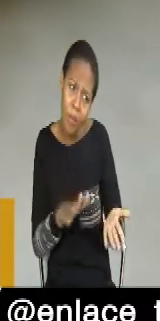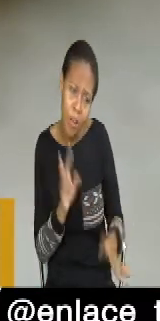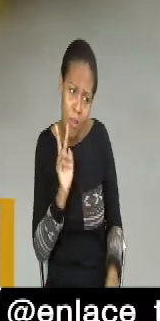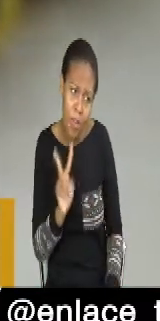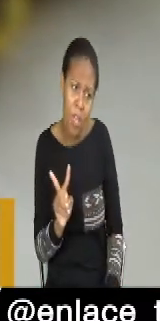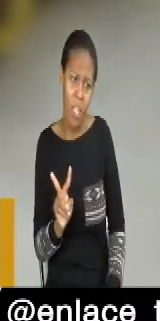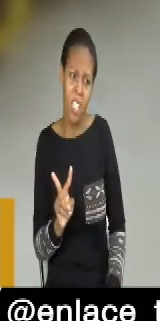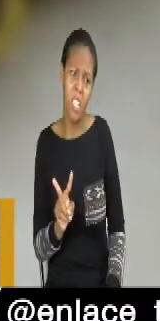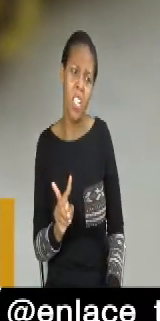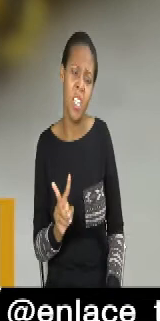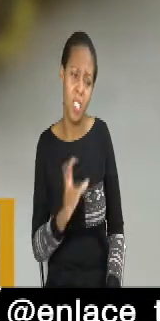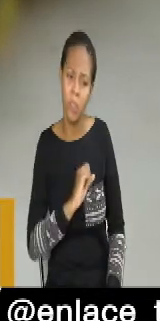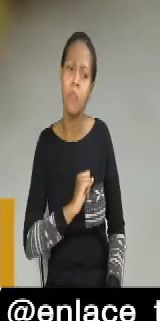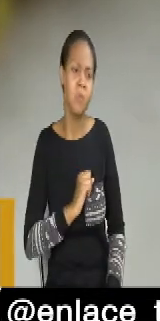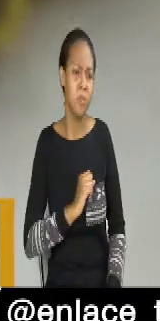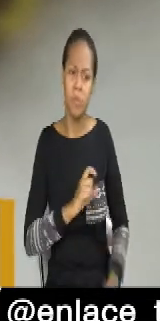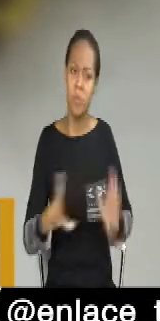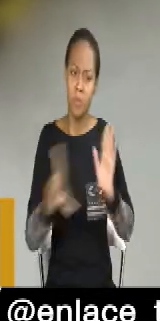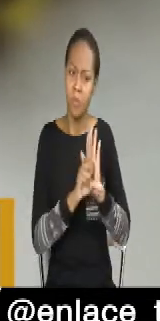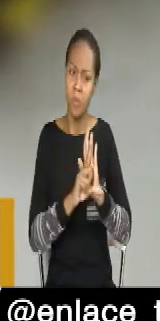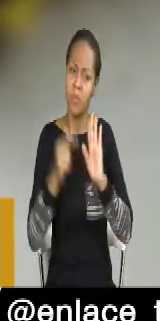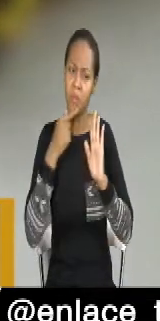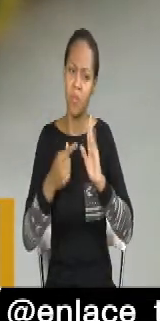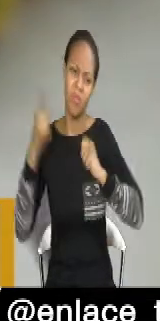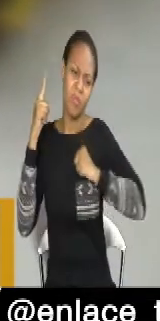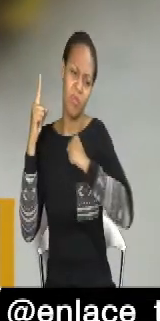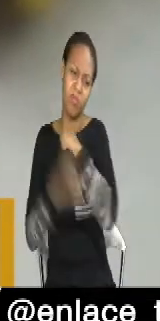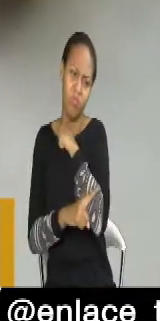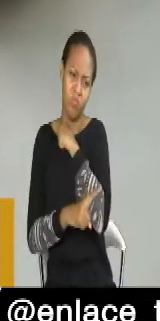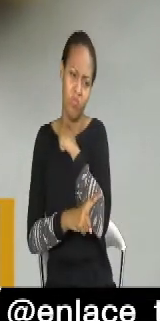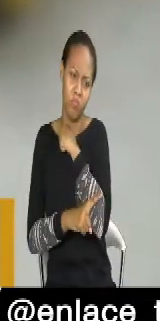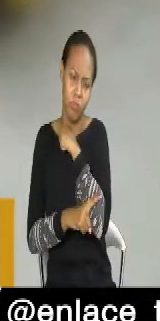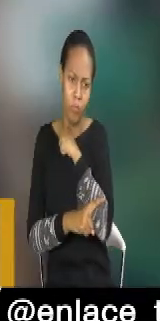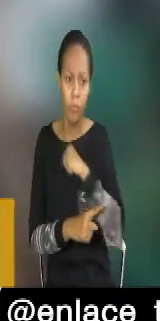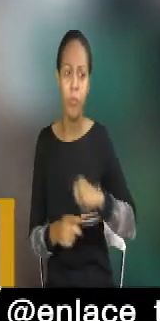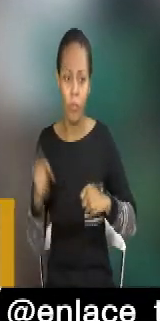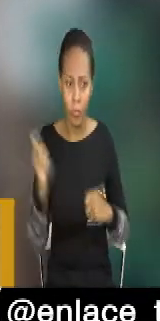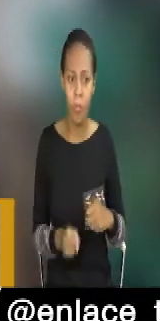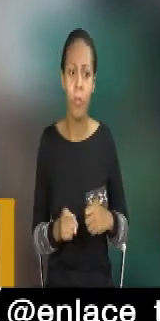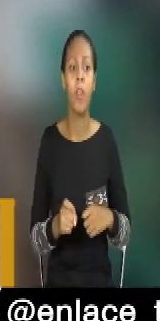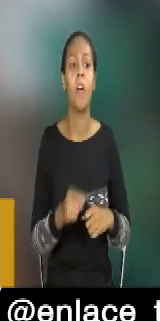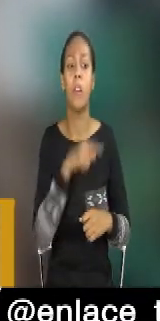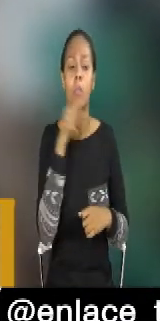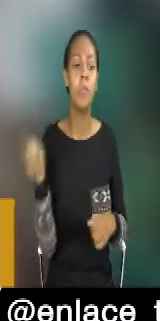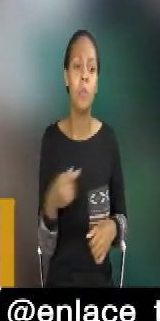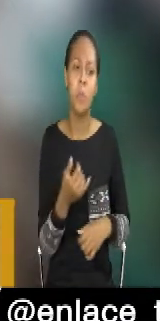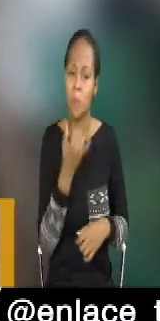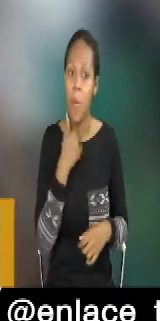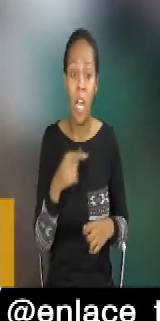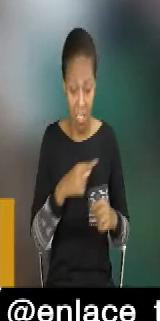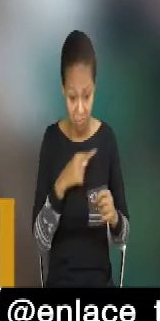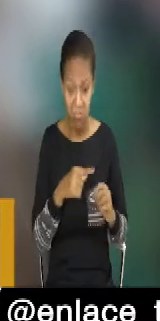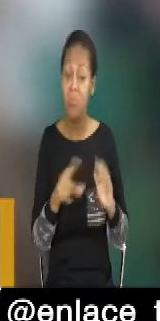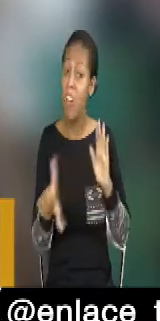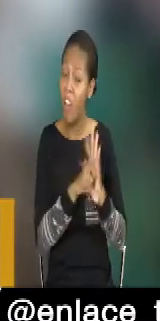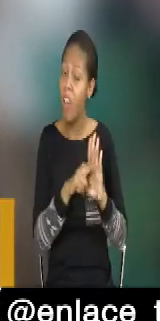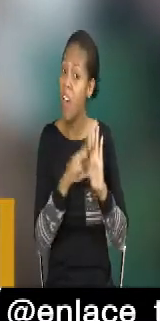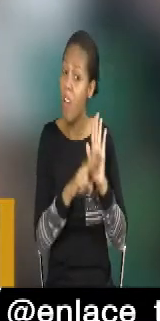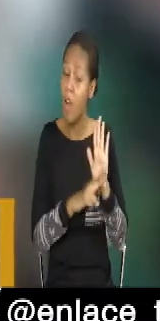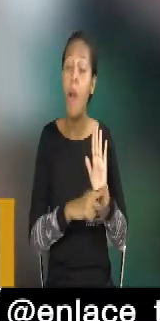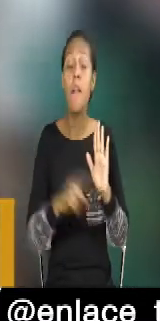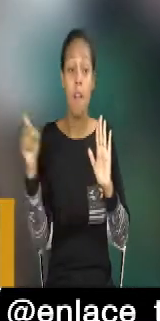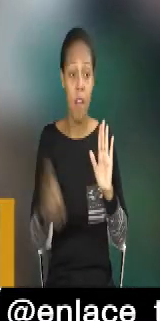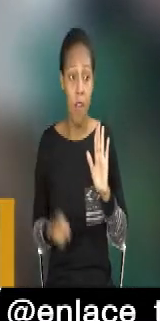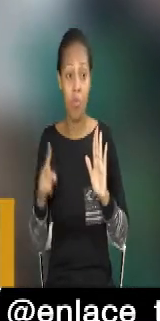hay que castigarlo. La ley es muy clara y estos delitos tienen una situación penal que hay que reprochar, como